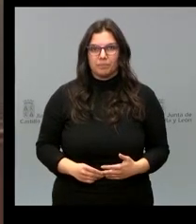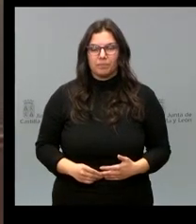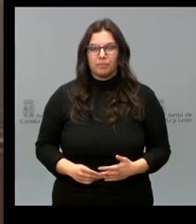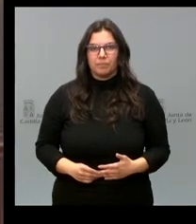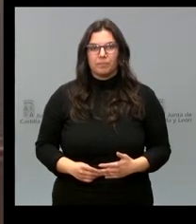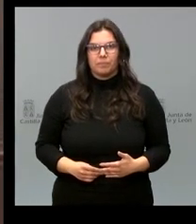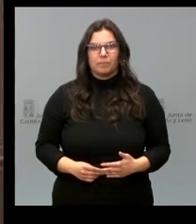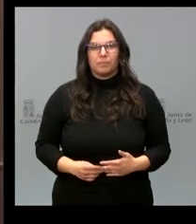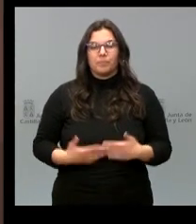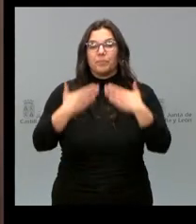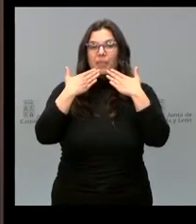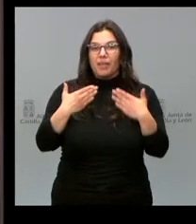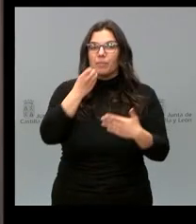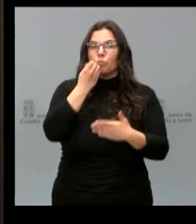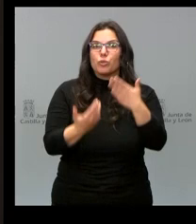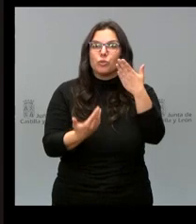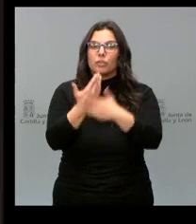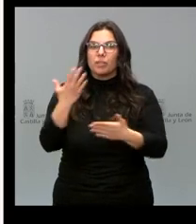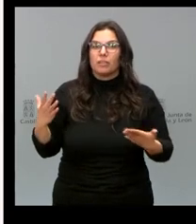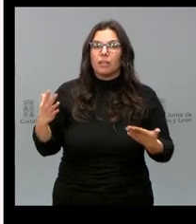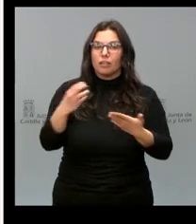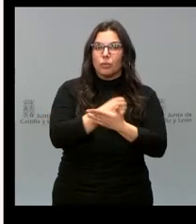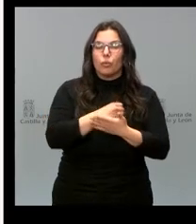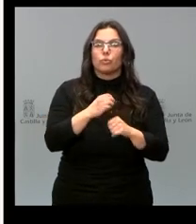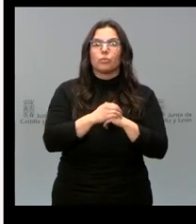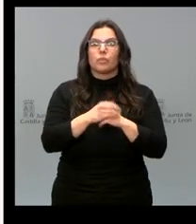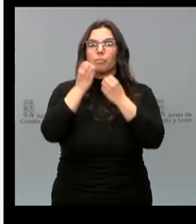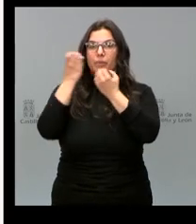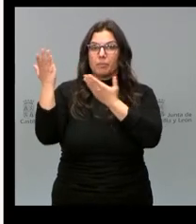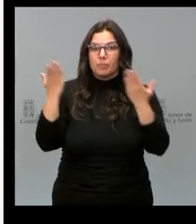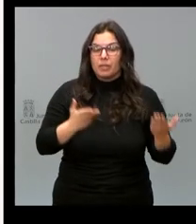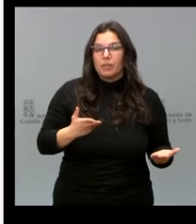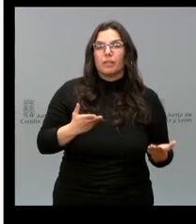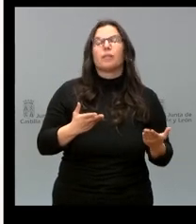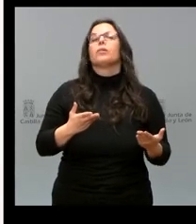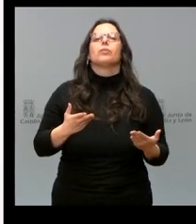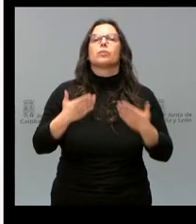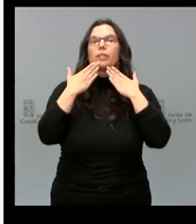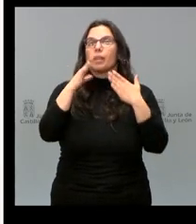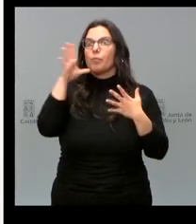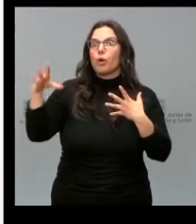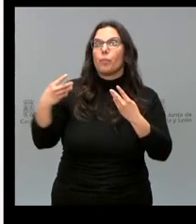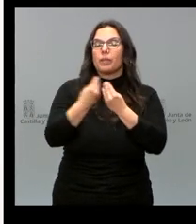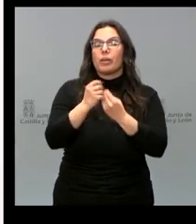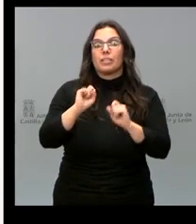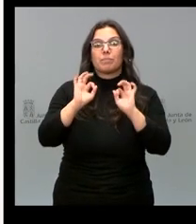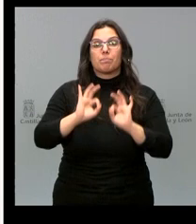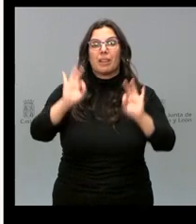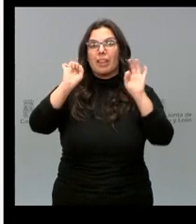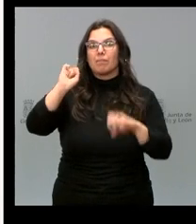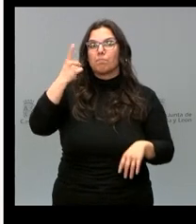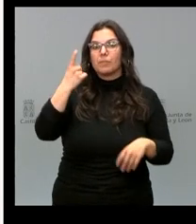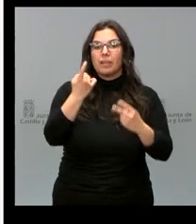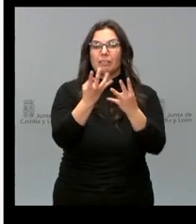Muchas gracias, buenos días a todos, bienvenidos por acompañarnos y muy especialmente a quienes han intervenido